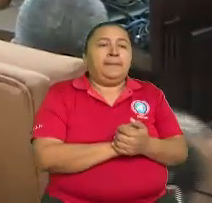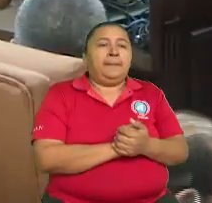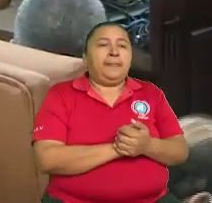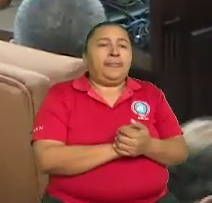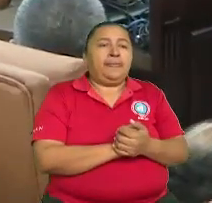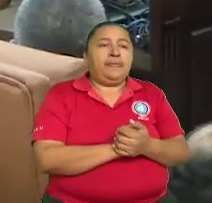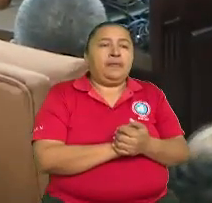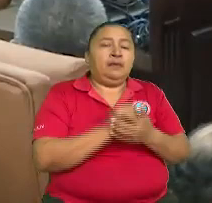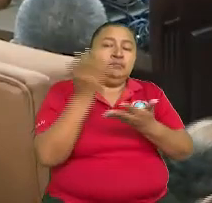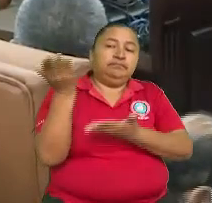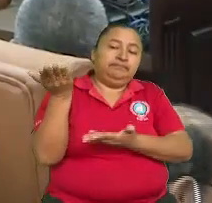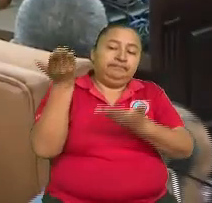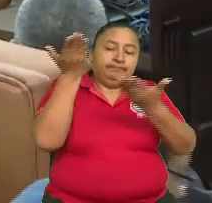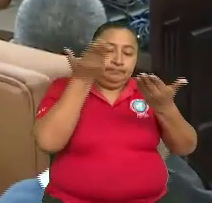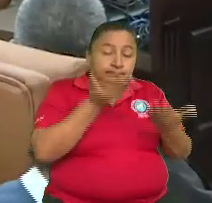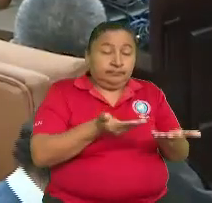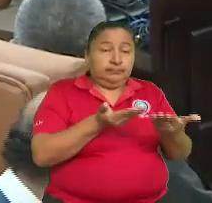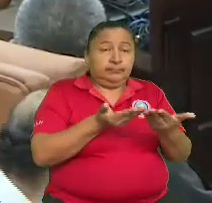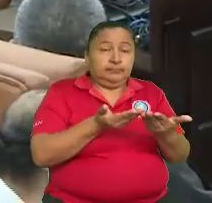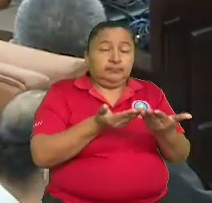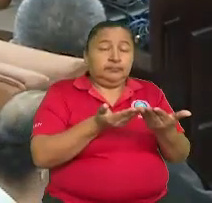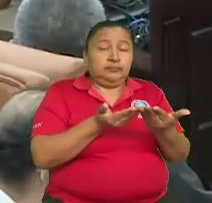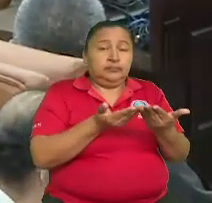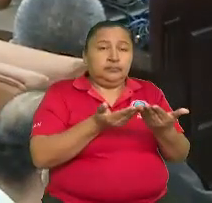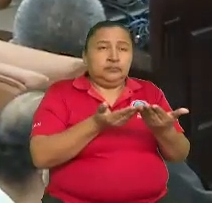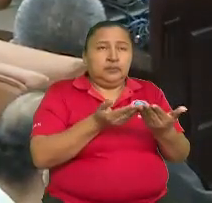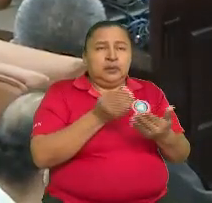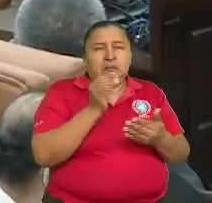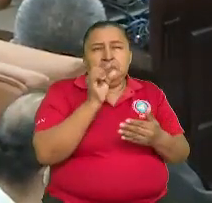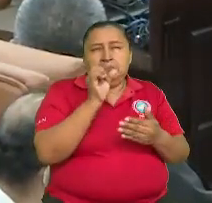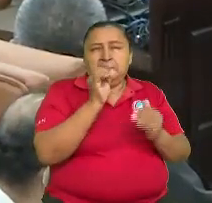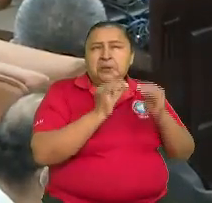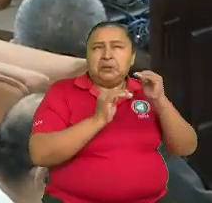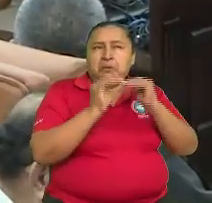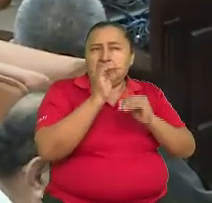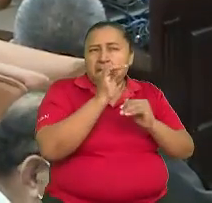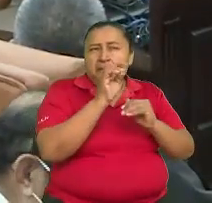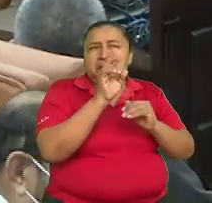nos ha aportado un poco más de